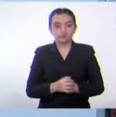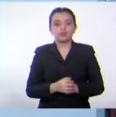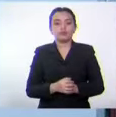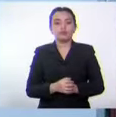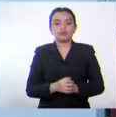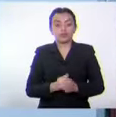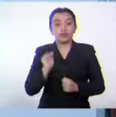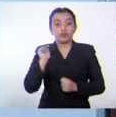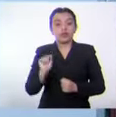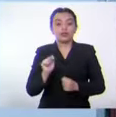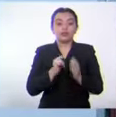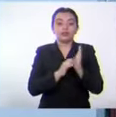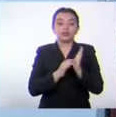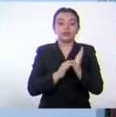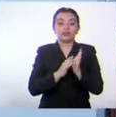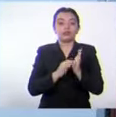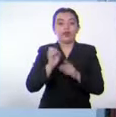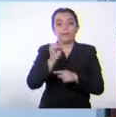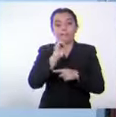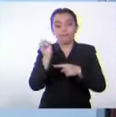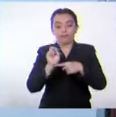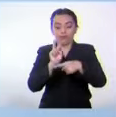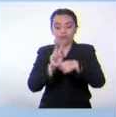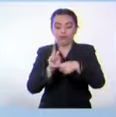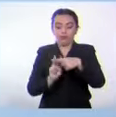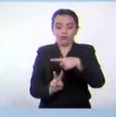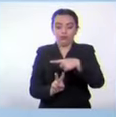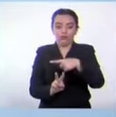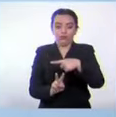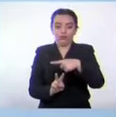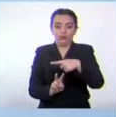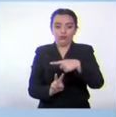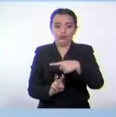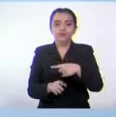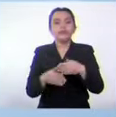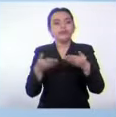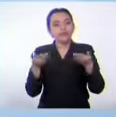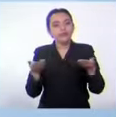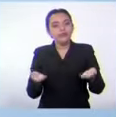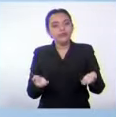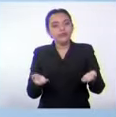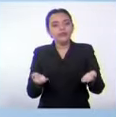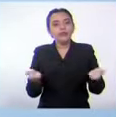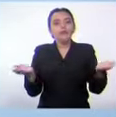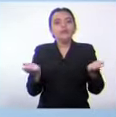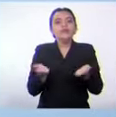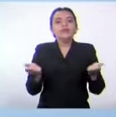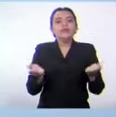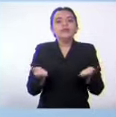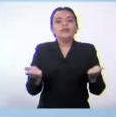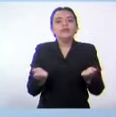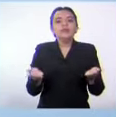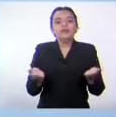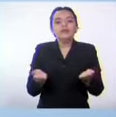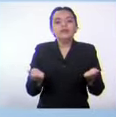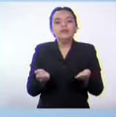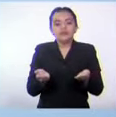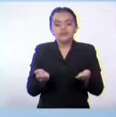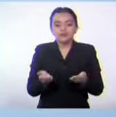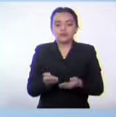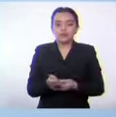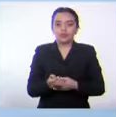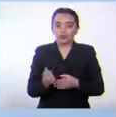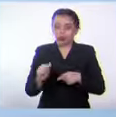el porcentaje volumen sobre volumen. Ahora hagamos un ejercicio donde calculemos